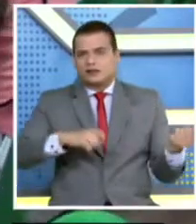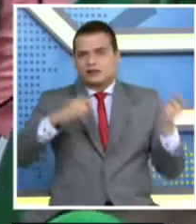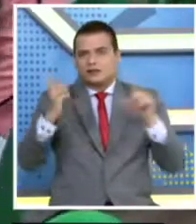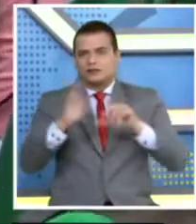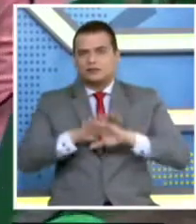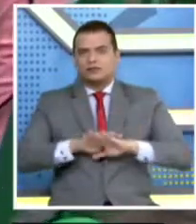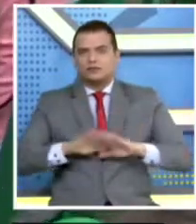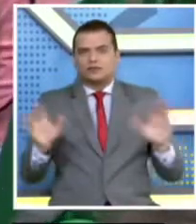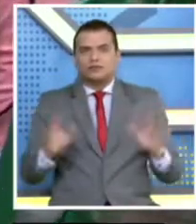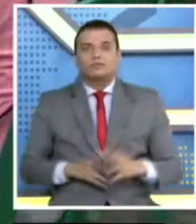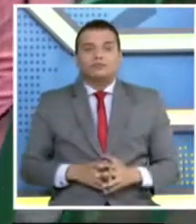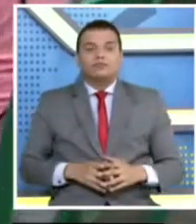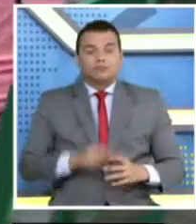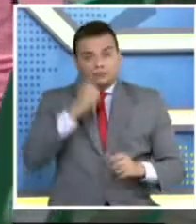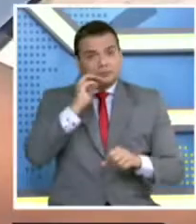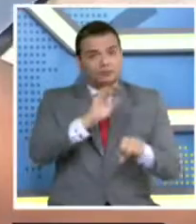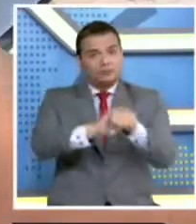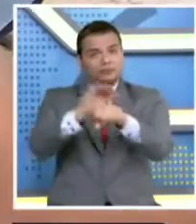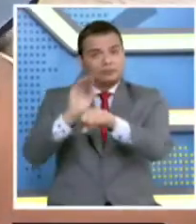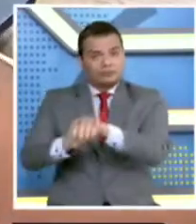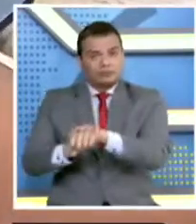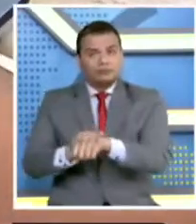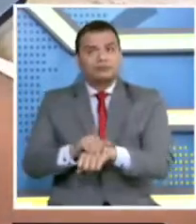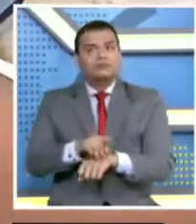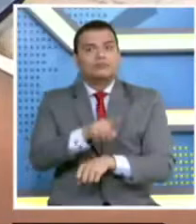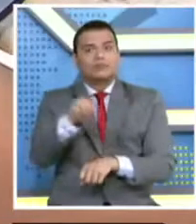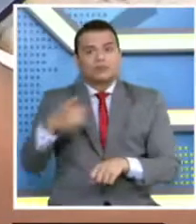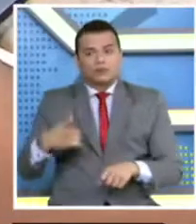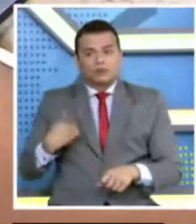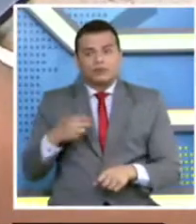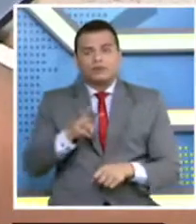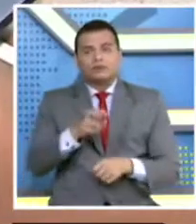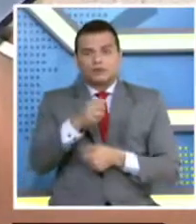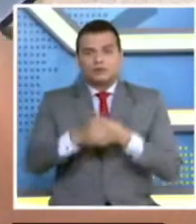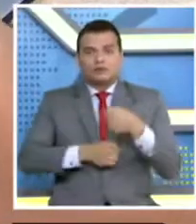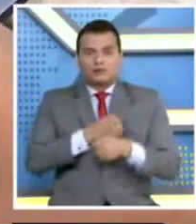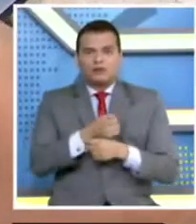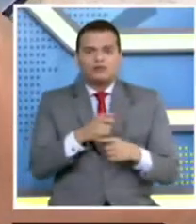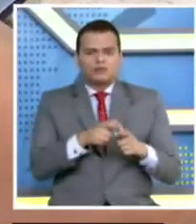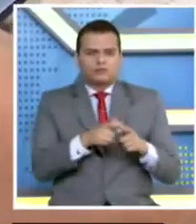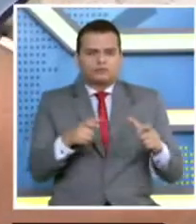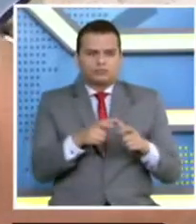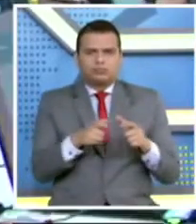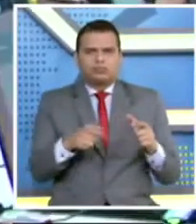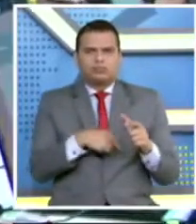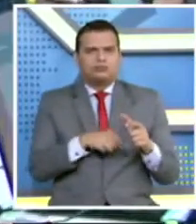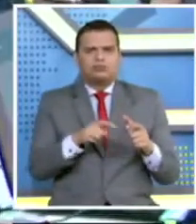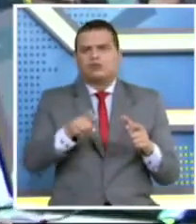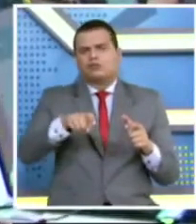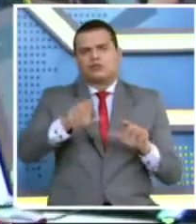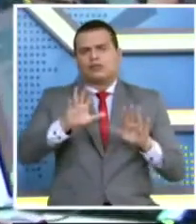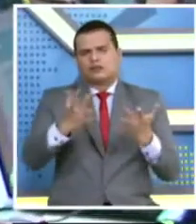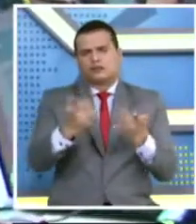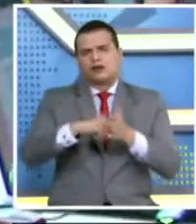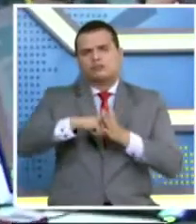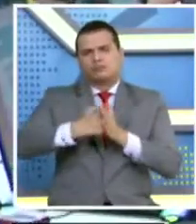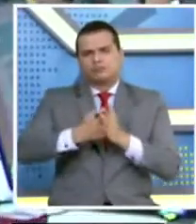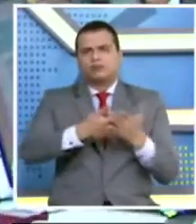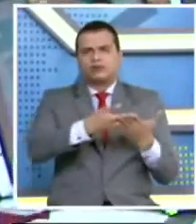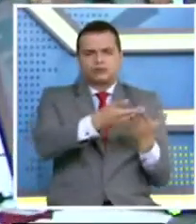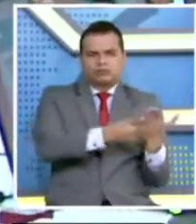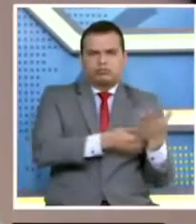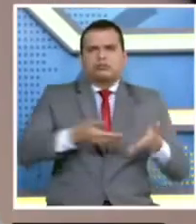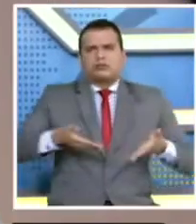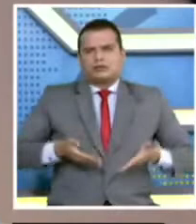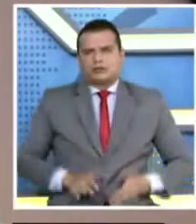La entidad recuerda a los ciudadanos que los menores que hayan cumplido los 7 años podrán seguir identificándose con el registro civil de nacimiento y que la